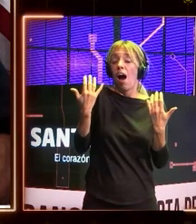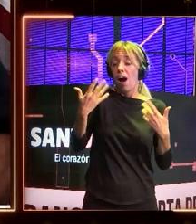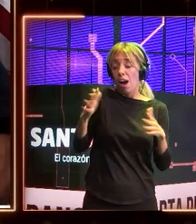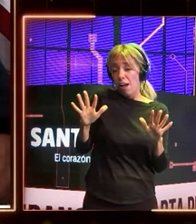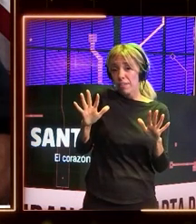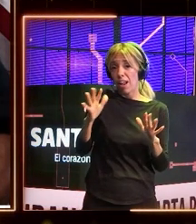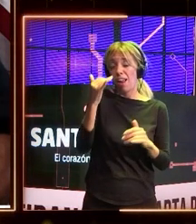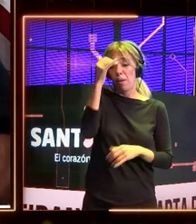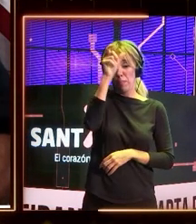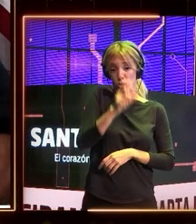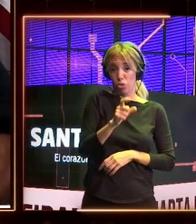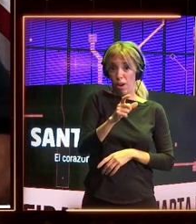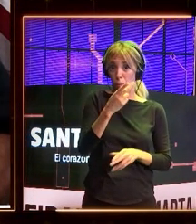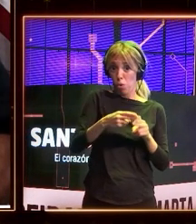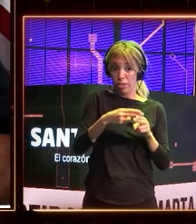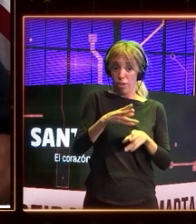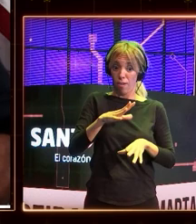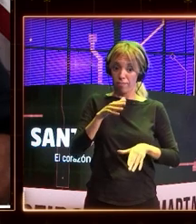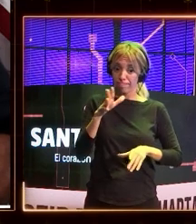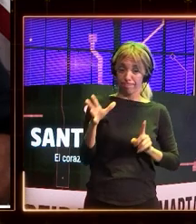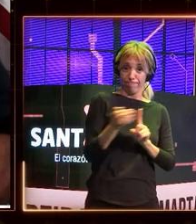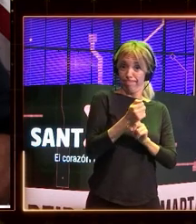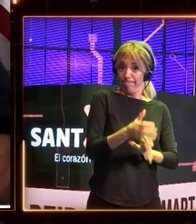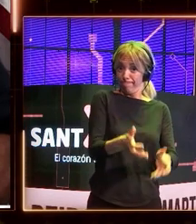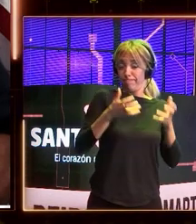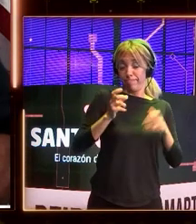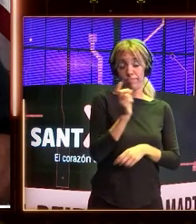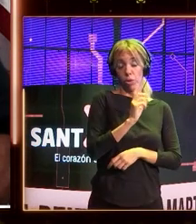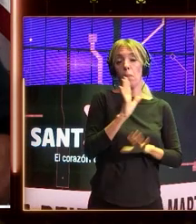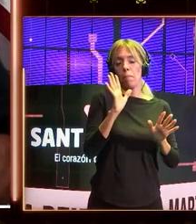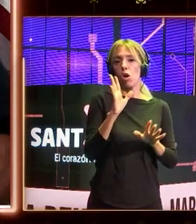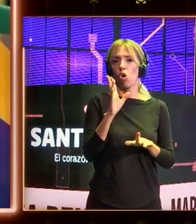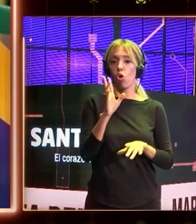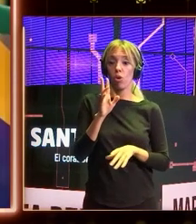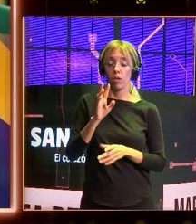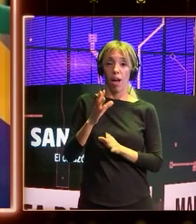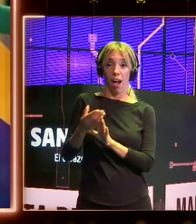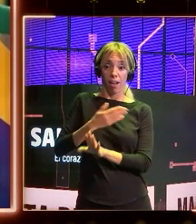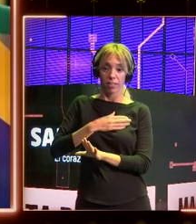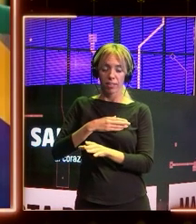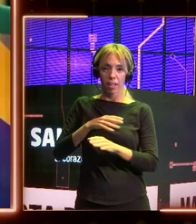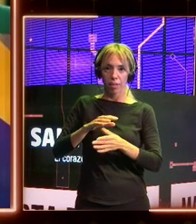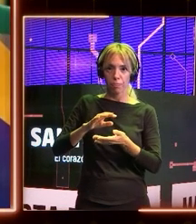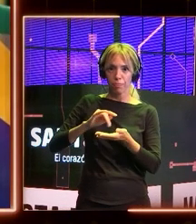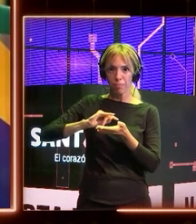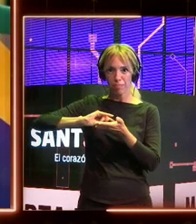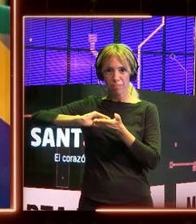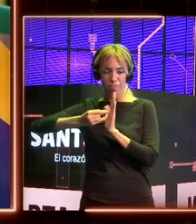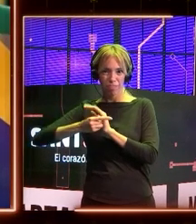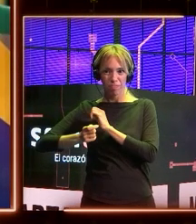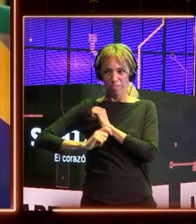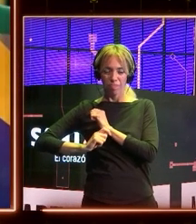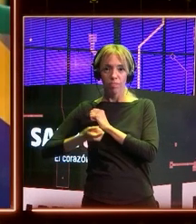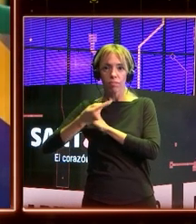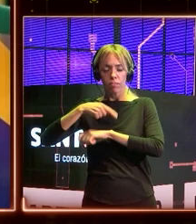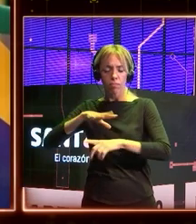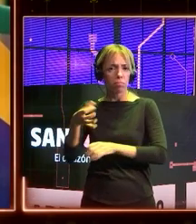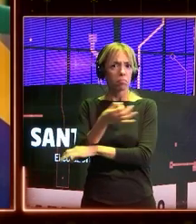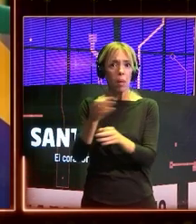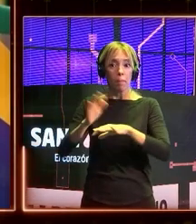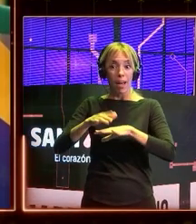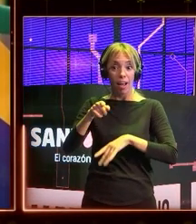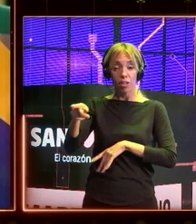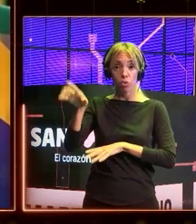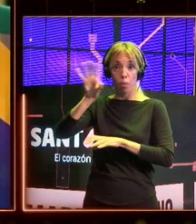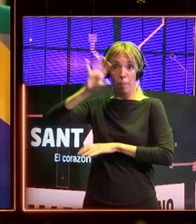aunque no ganó esa particular batalla, fue lo suficientemente efectivo como para haber sido repetido en otras partes del mundo y,